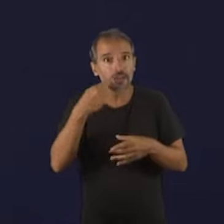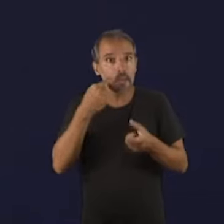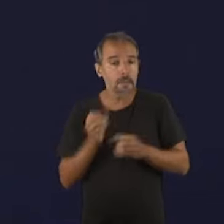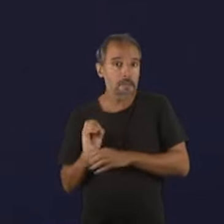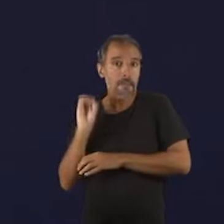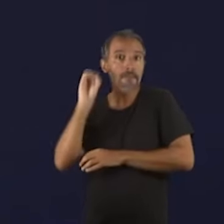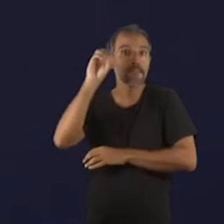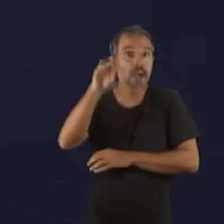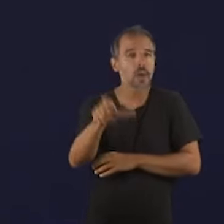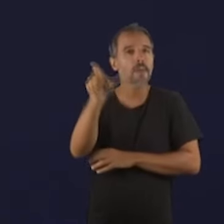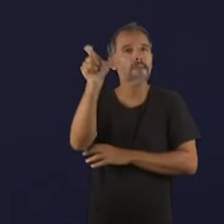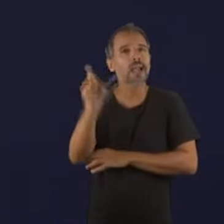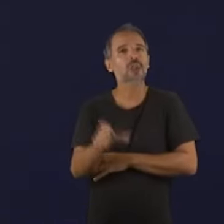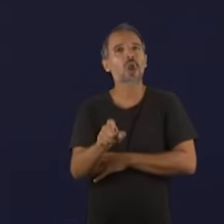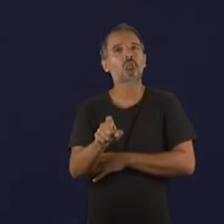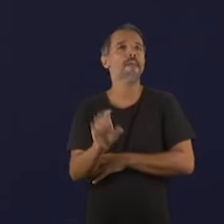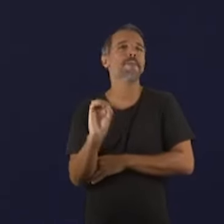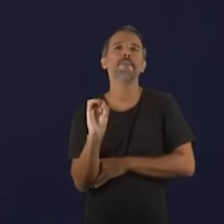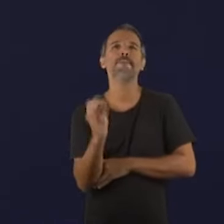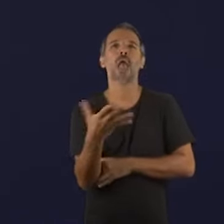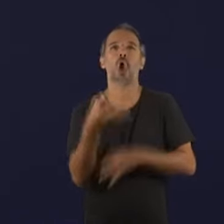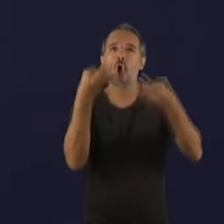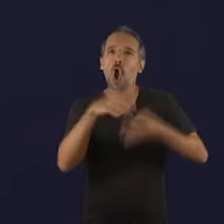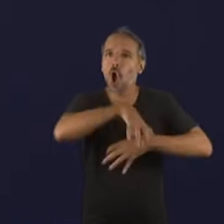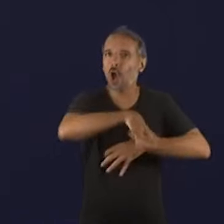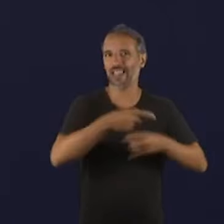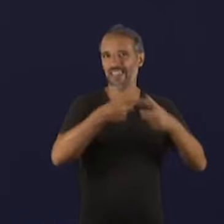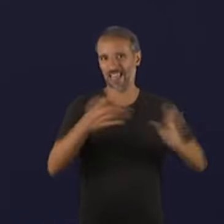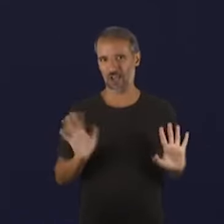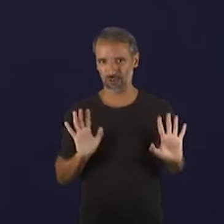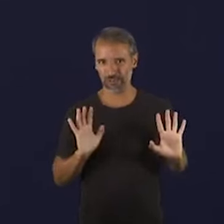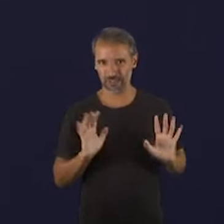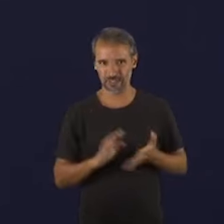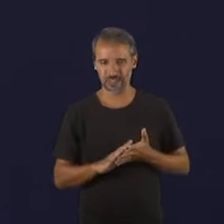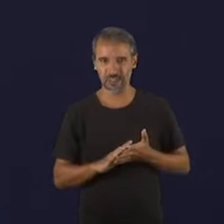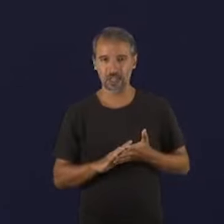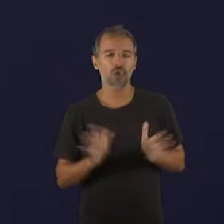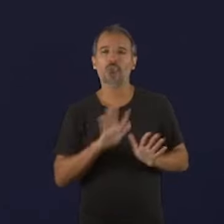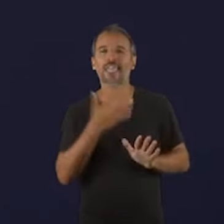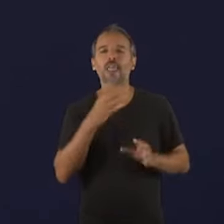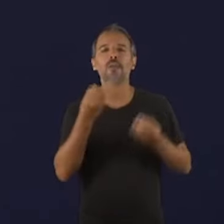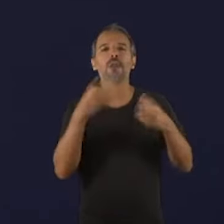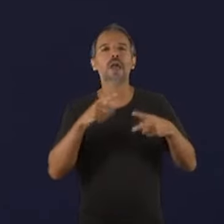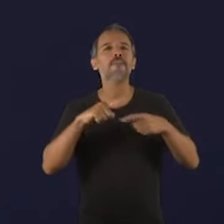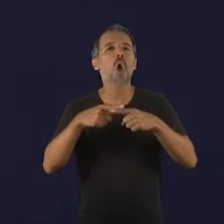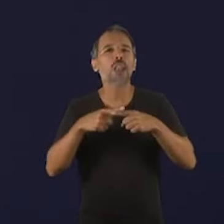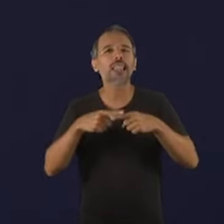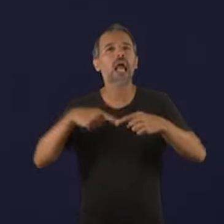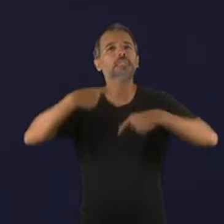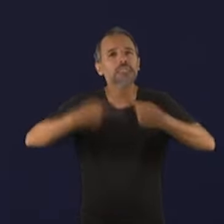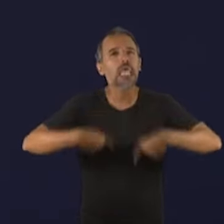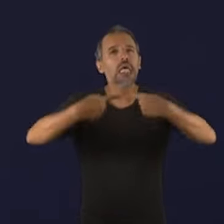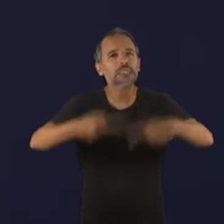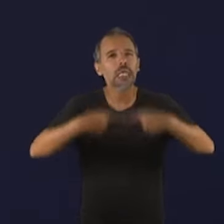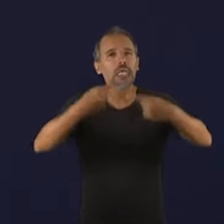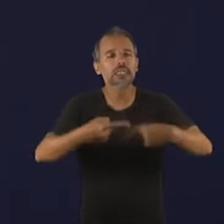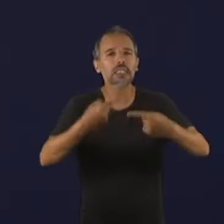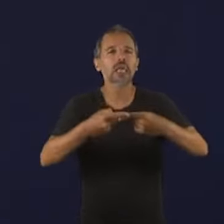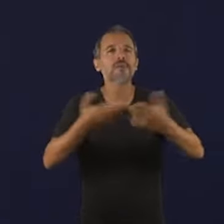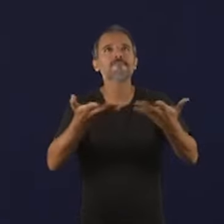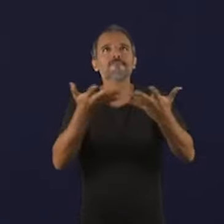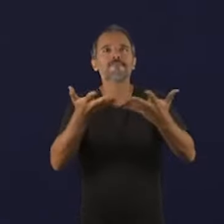o hemos enviado a los mejores en sus áreas no entiendo por qué la política sigue privilegiando o